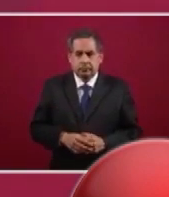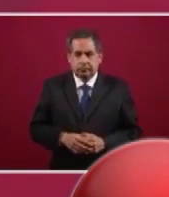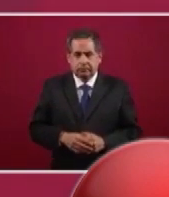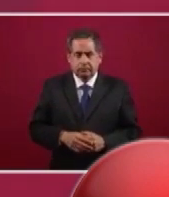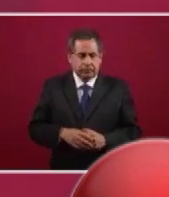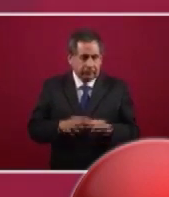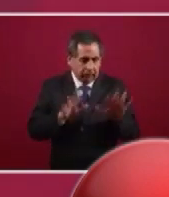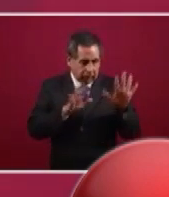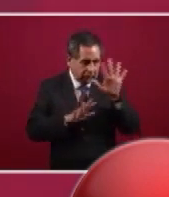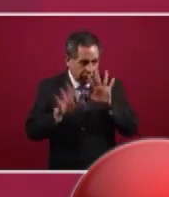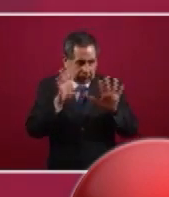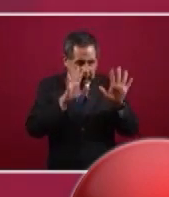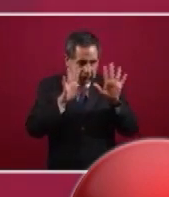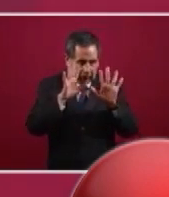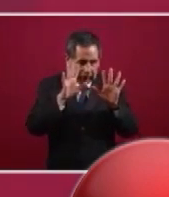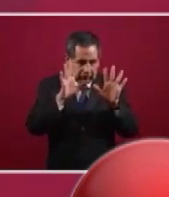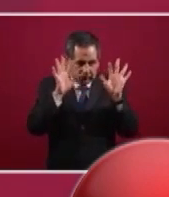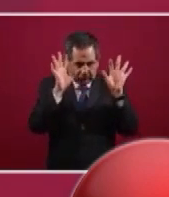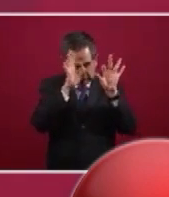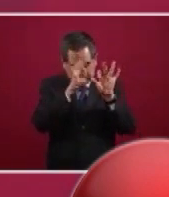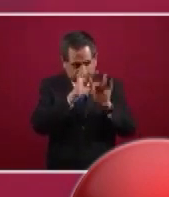marearse con el poder.